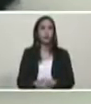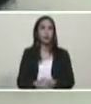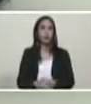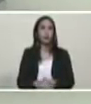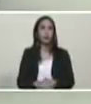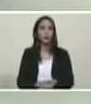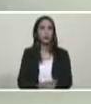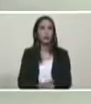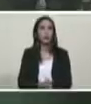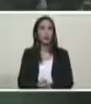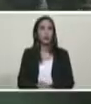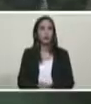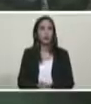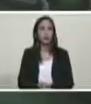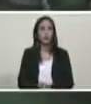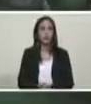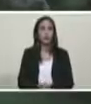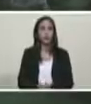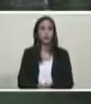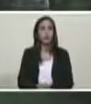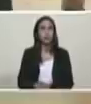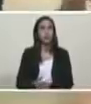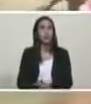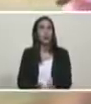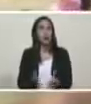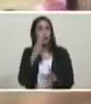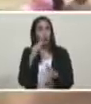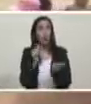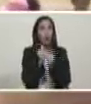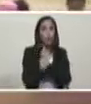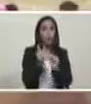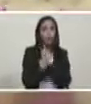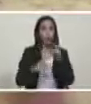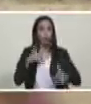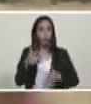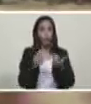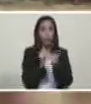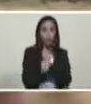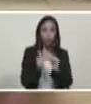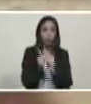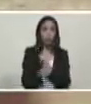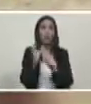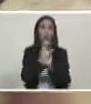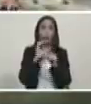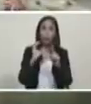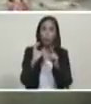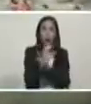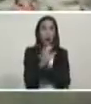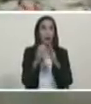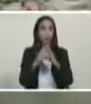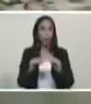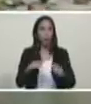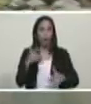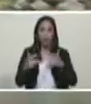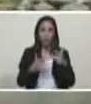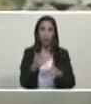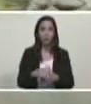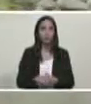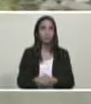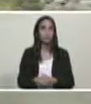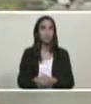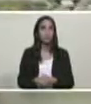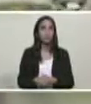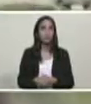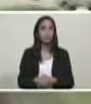de mañana, mi comandante, el festival deportivo, recreativo y cultural en playas, parques, ríos y